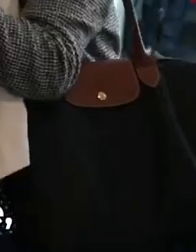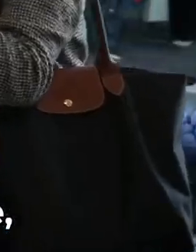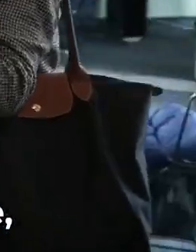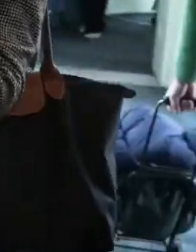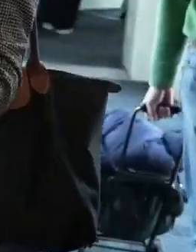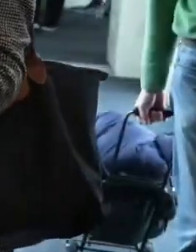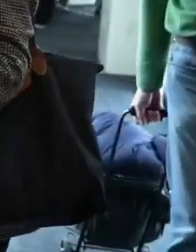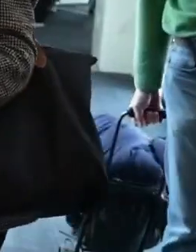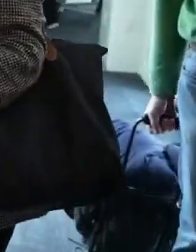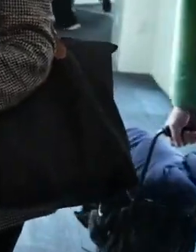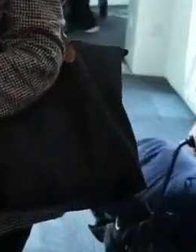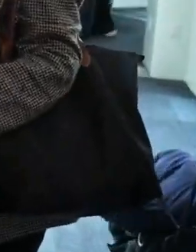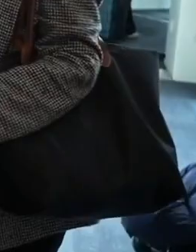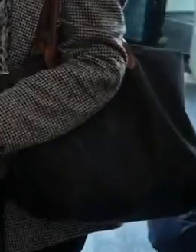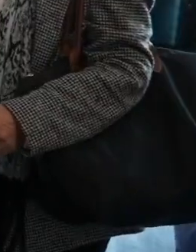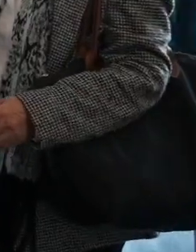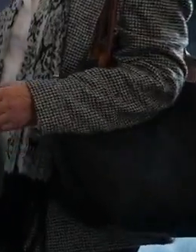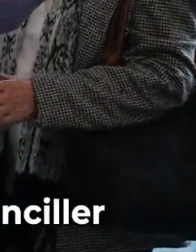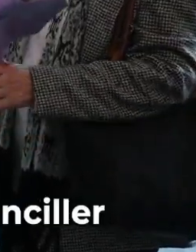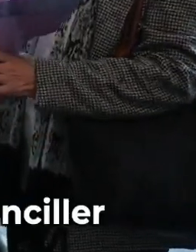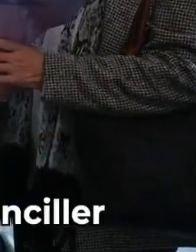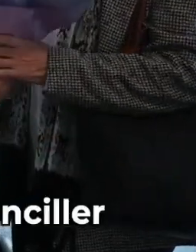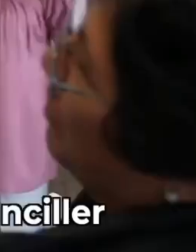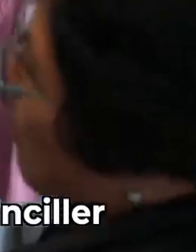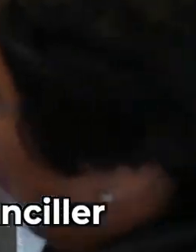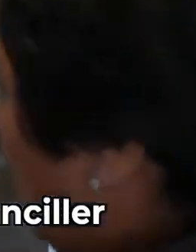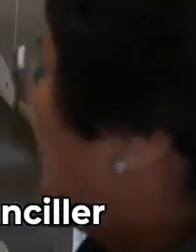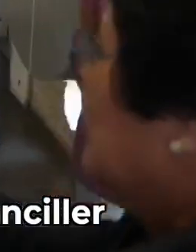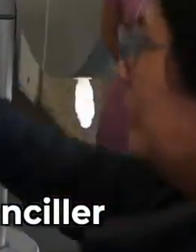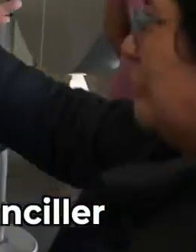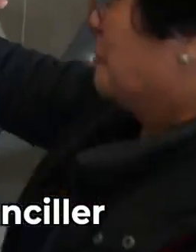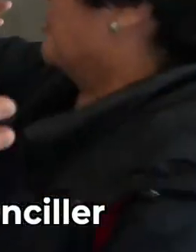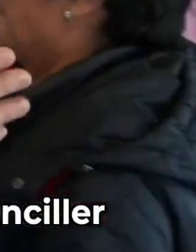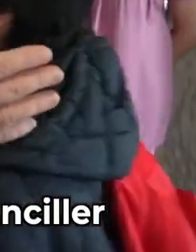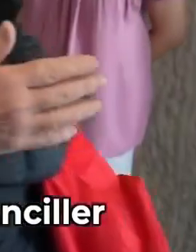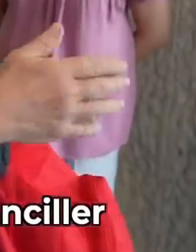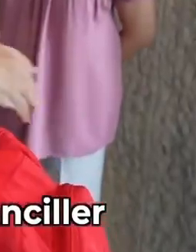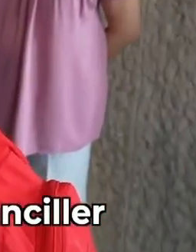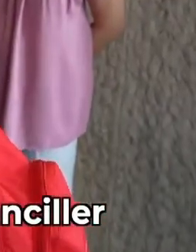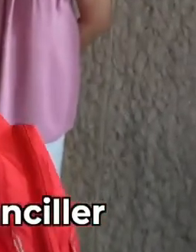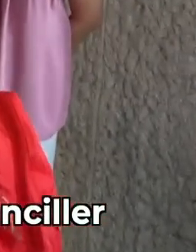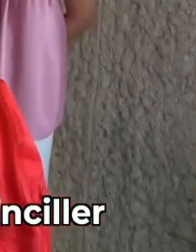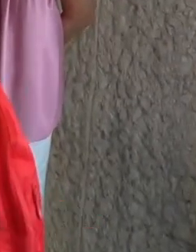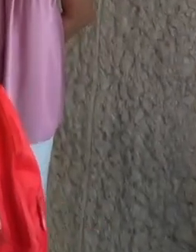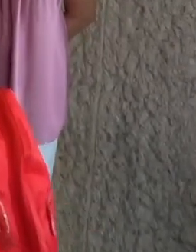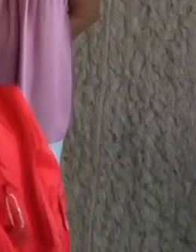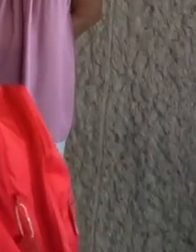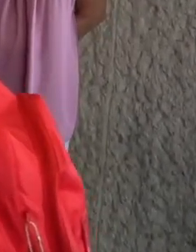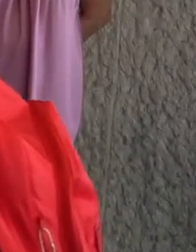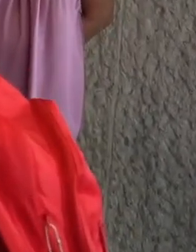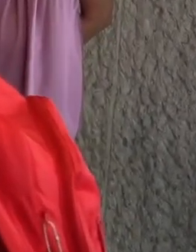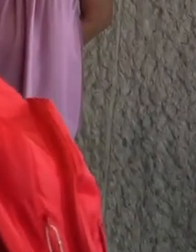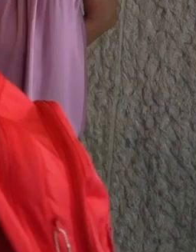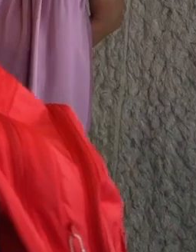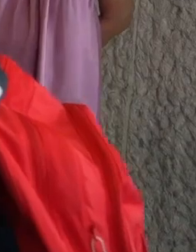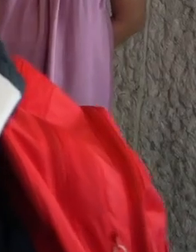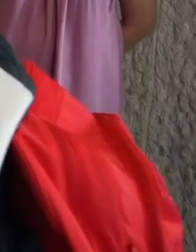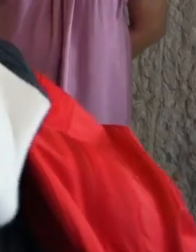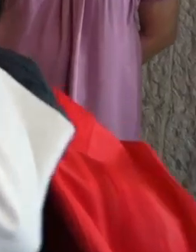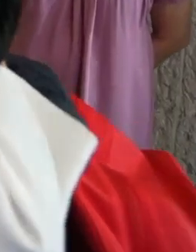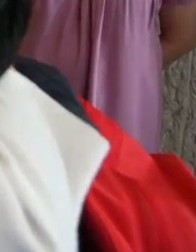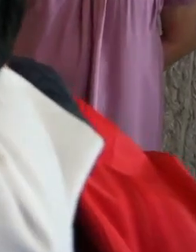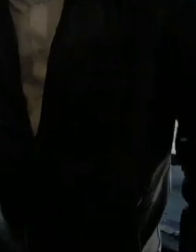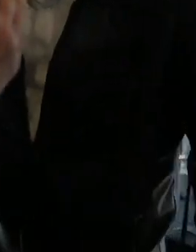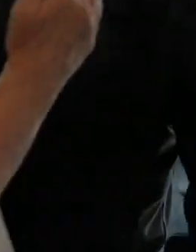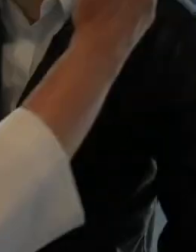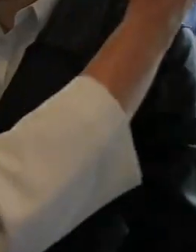situación diferente, se siente uno en casa y ver el recibimiento de la propia canciller en la puerta de la